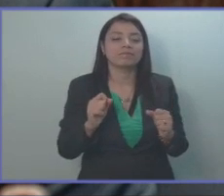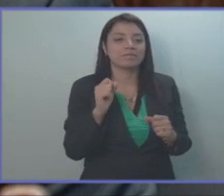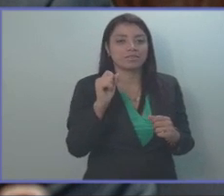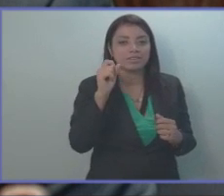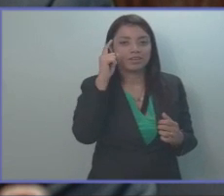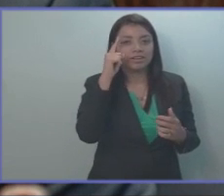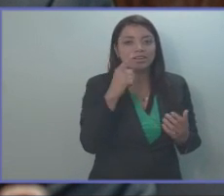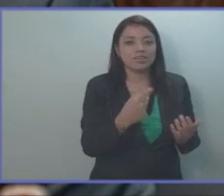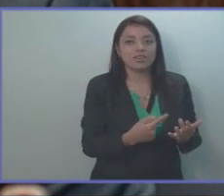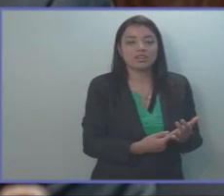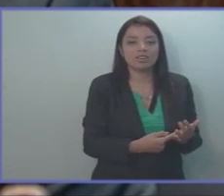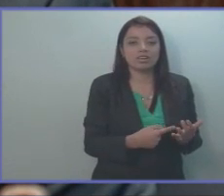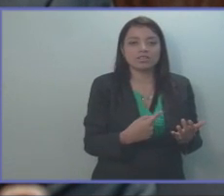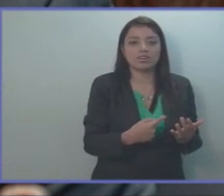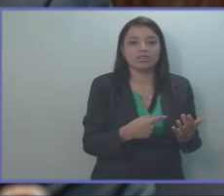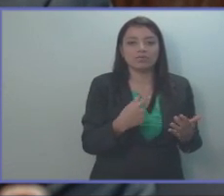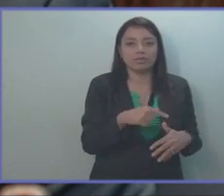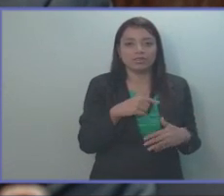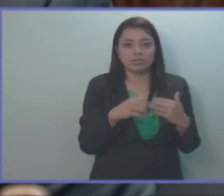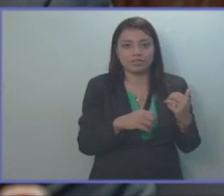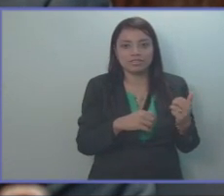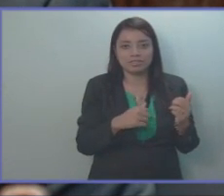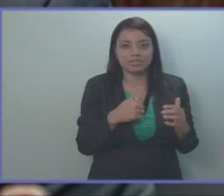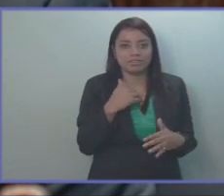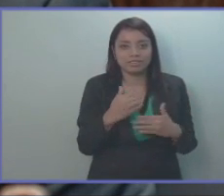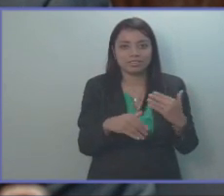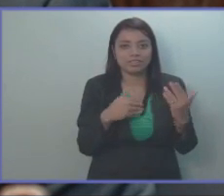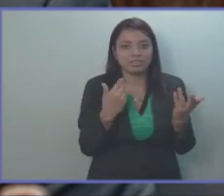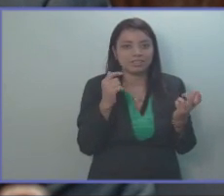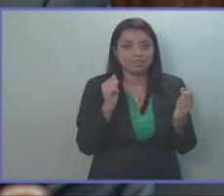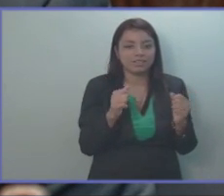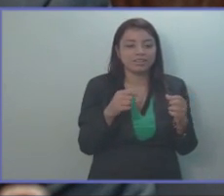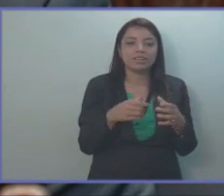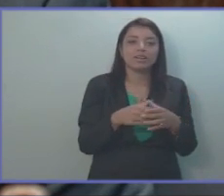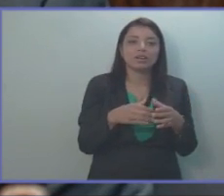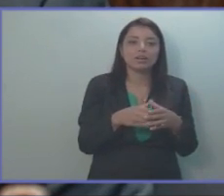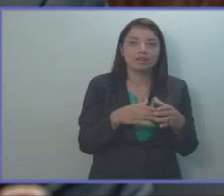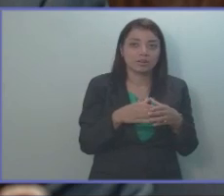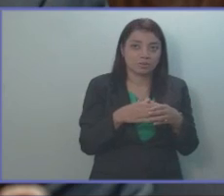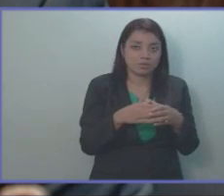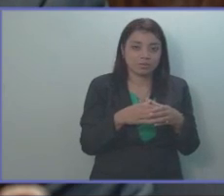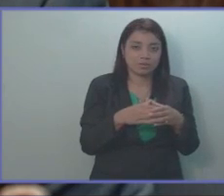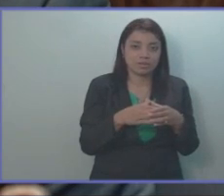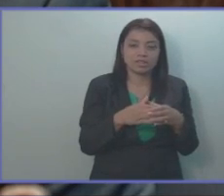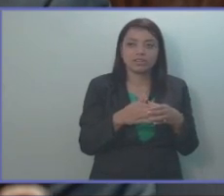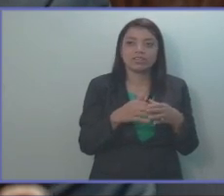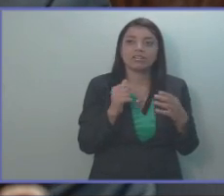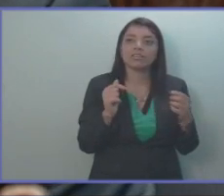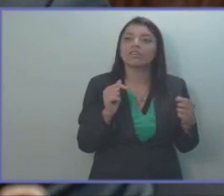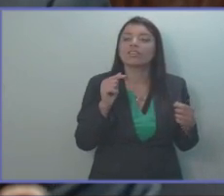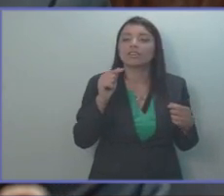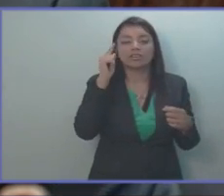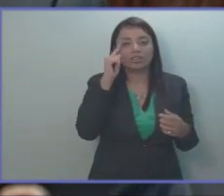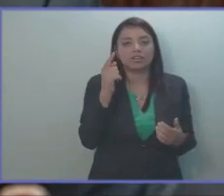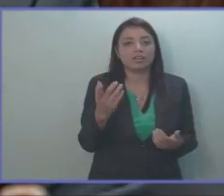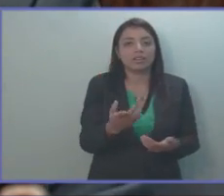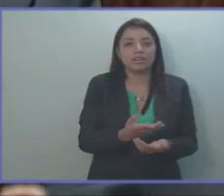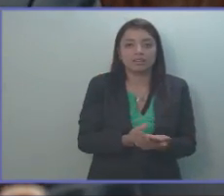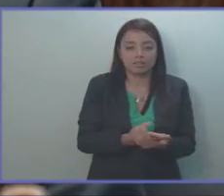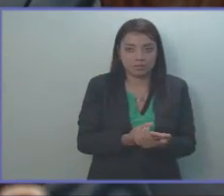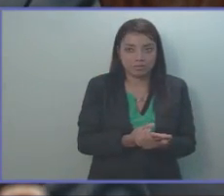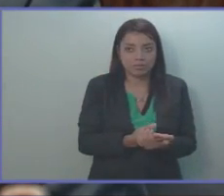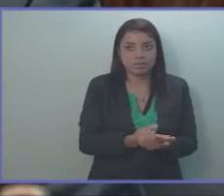propuestas de reforma, a fin de que presente al seno de la comisión la correspondiente propuesta